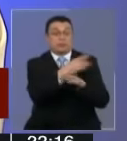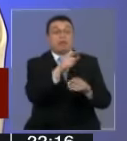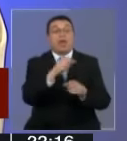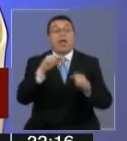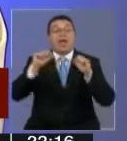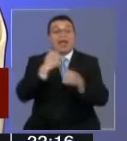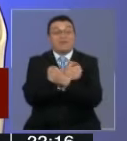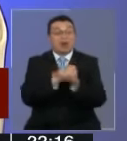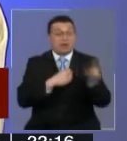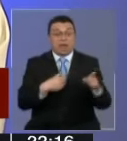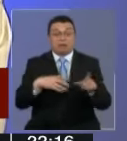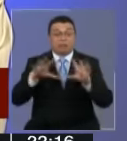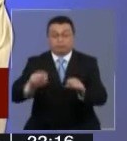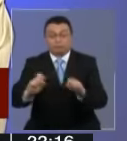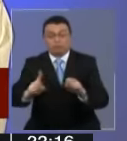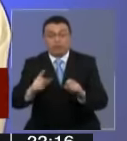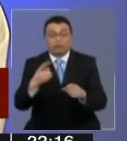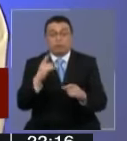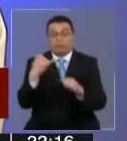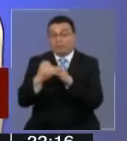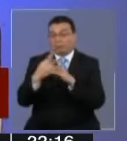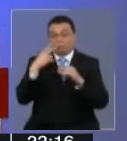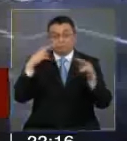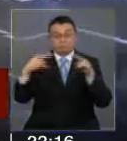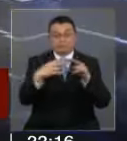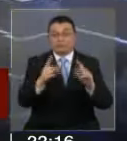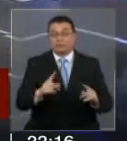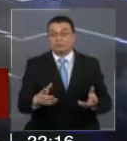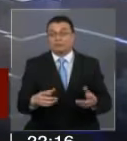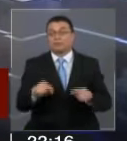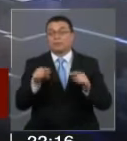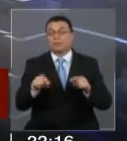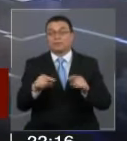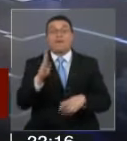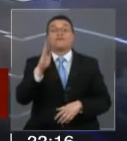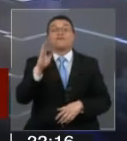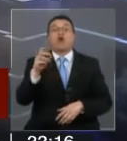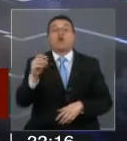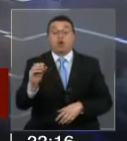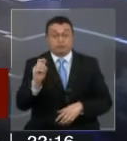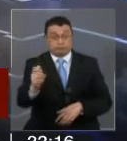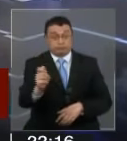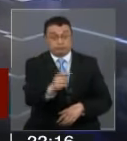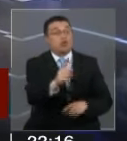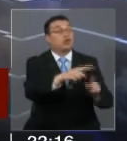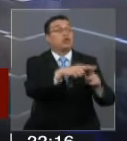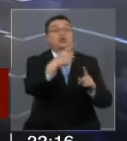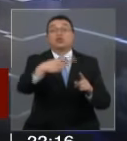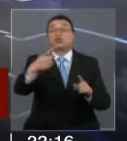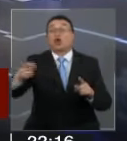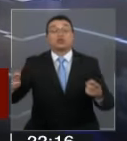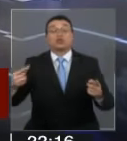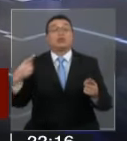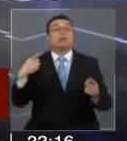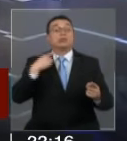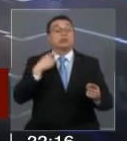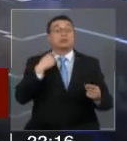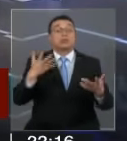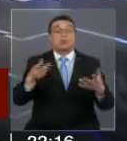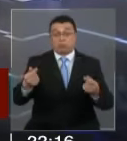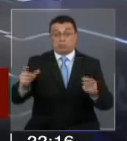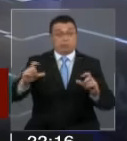que estaba manifestándose. No nos olvidemos que el bono va a llegar, no sé, para este grupo que está presionando. Y el resto de la sociedad que tuvo este tremendo perjuicio que, durante estos